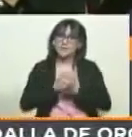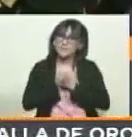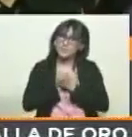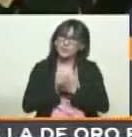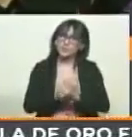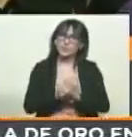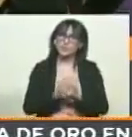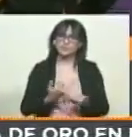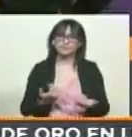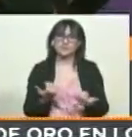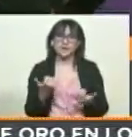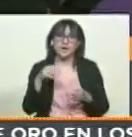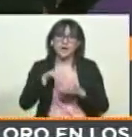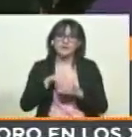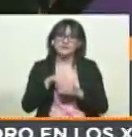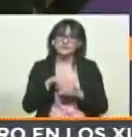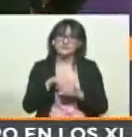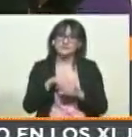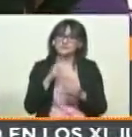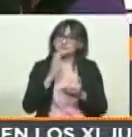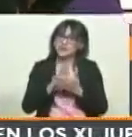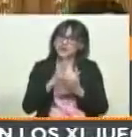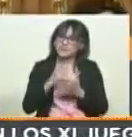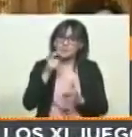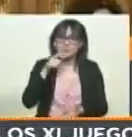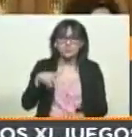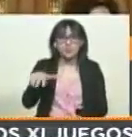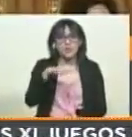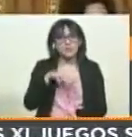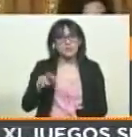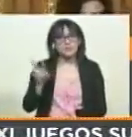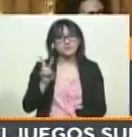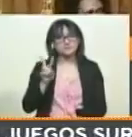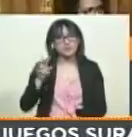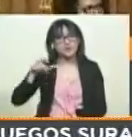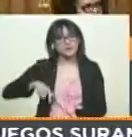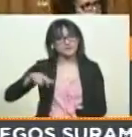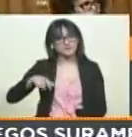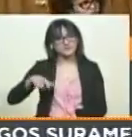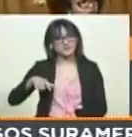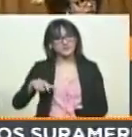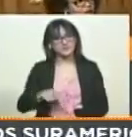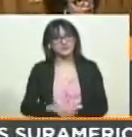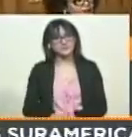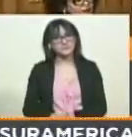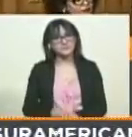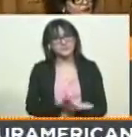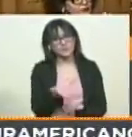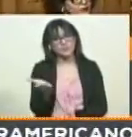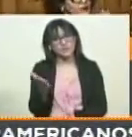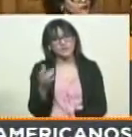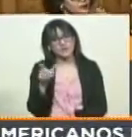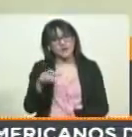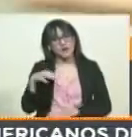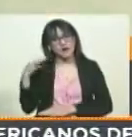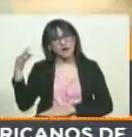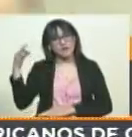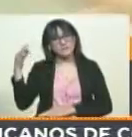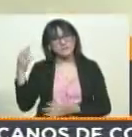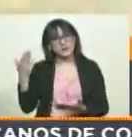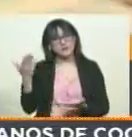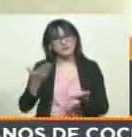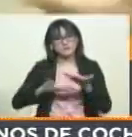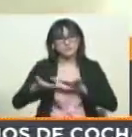amorosa, y que está allí siempre que el pueblo de Venezuela lo ha necesitado. Son ustedes el alma de esta